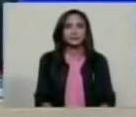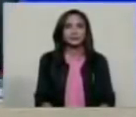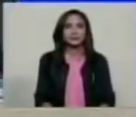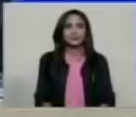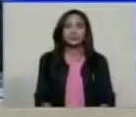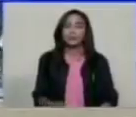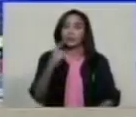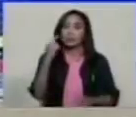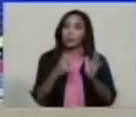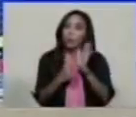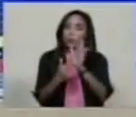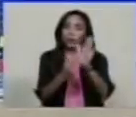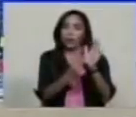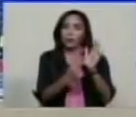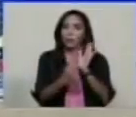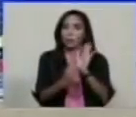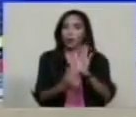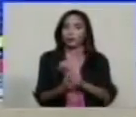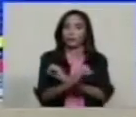Somos un ejemplo de eso.